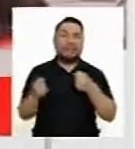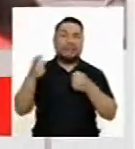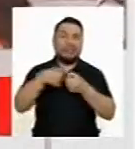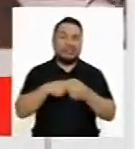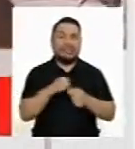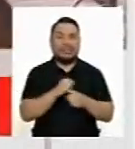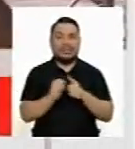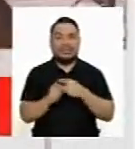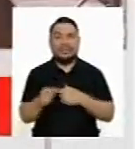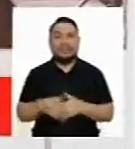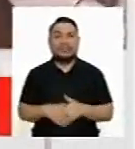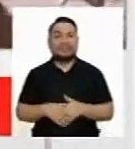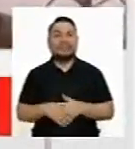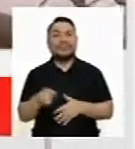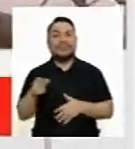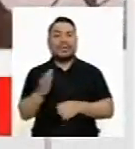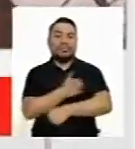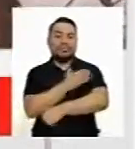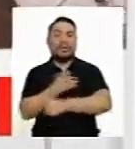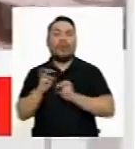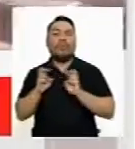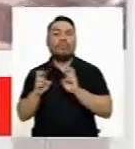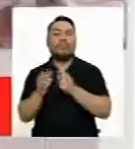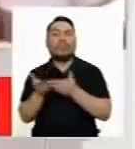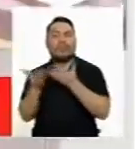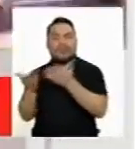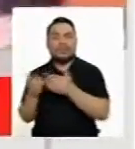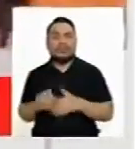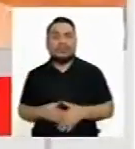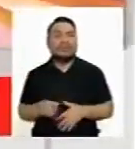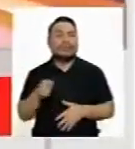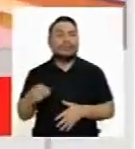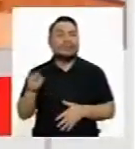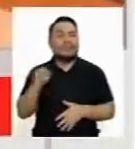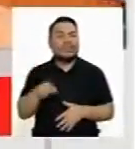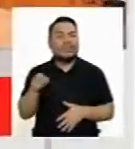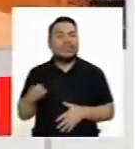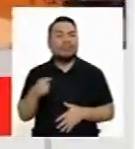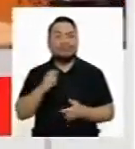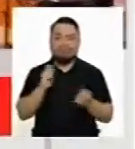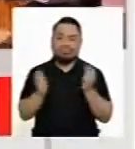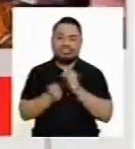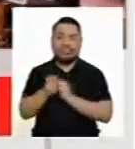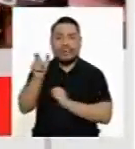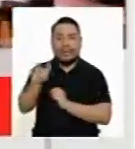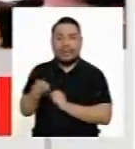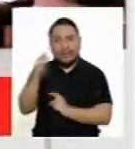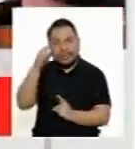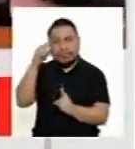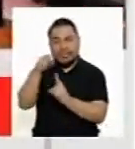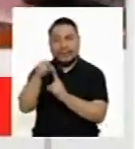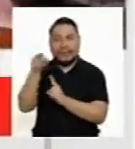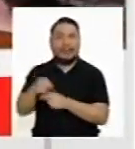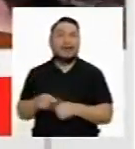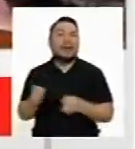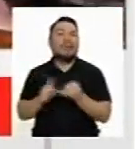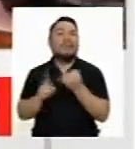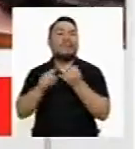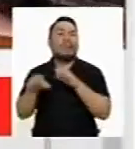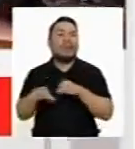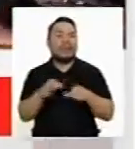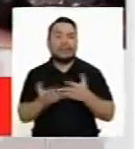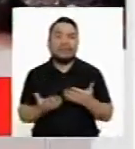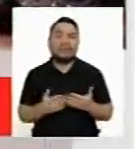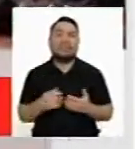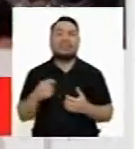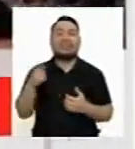volver a la sociedad. Y una gran responsabilidad del INPE es el tratamiento, la rehabilitación del interno, con diversas acciones de tratamiento,